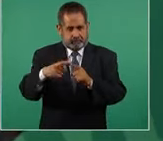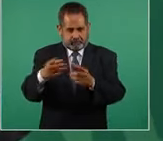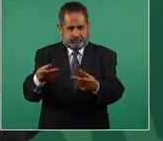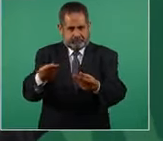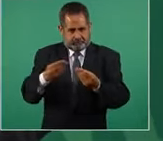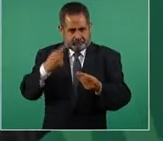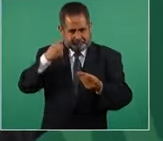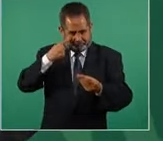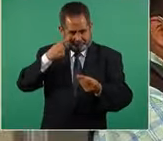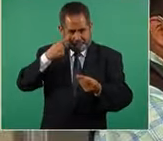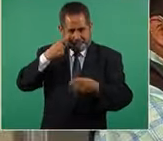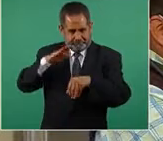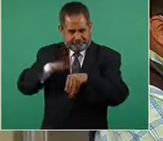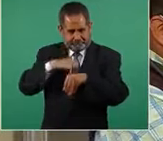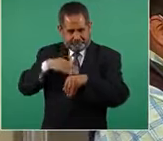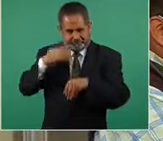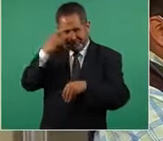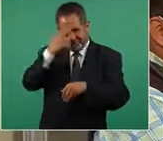tarea.